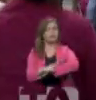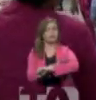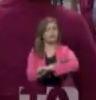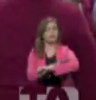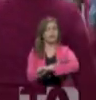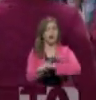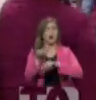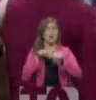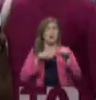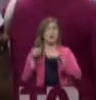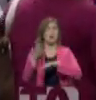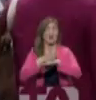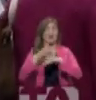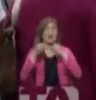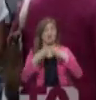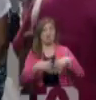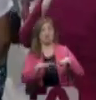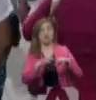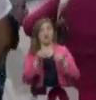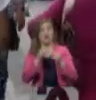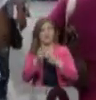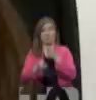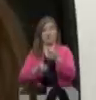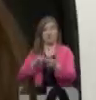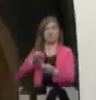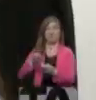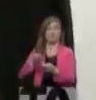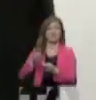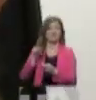la administración anterior, como las ventas ambulantes